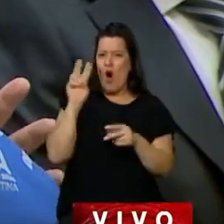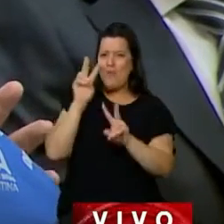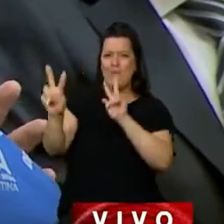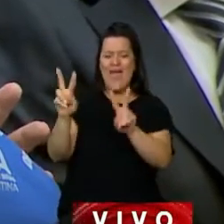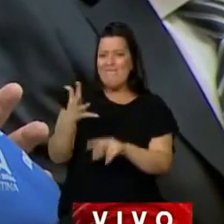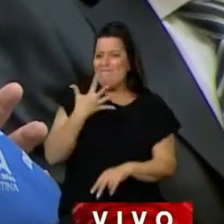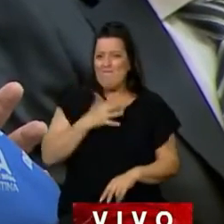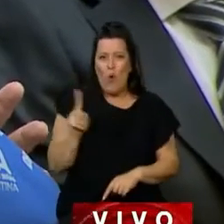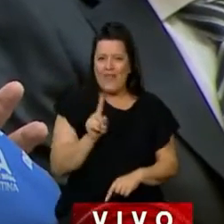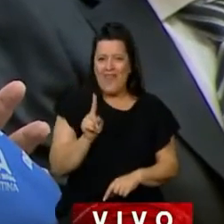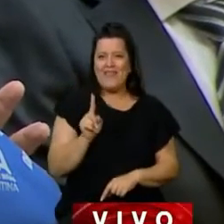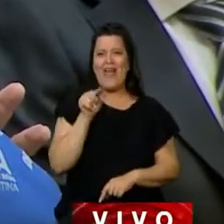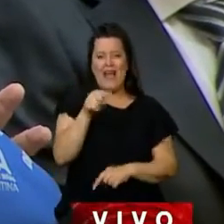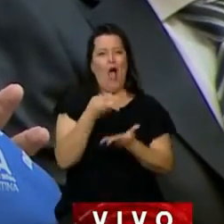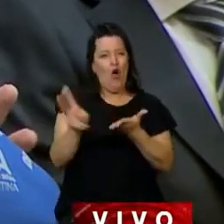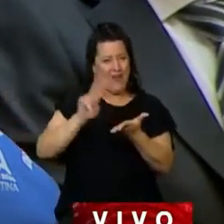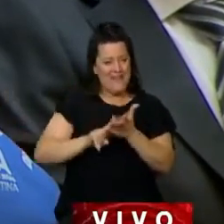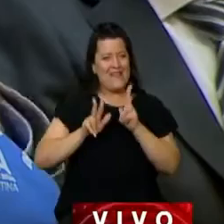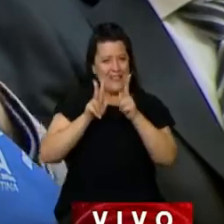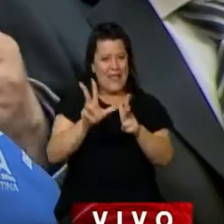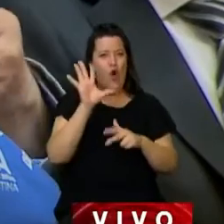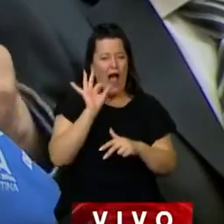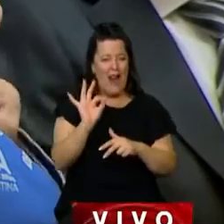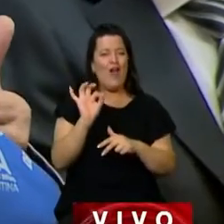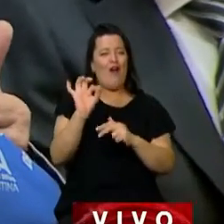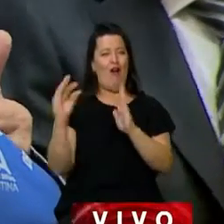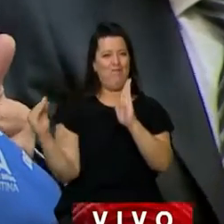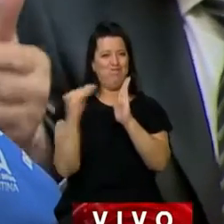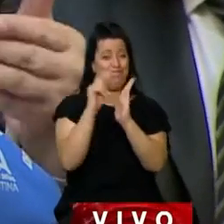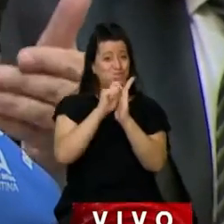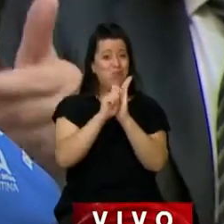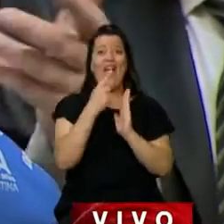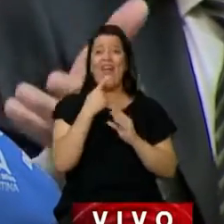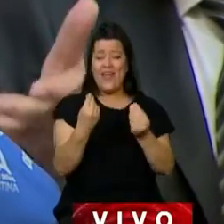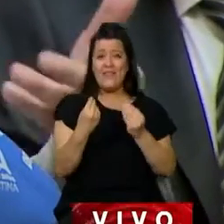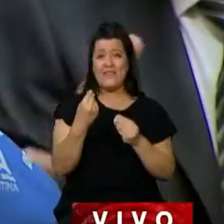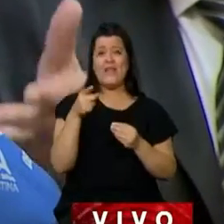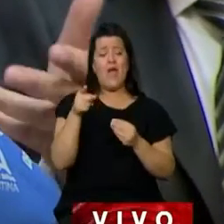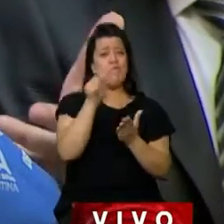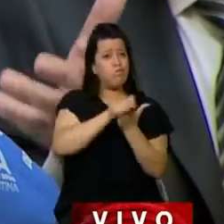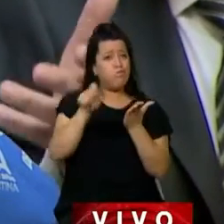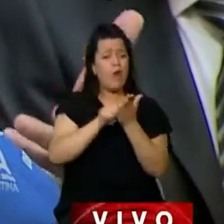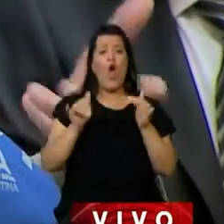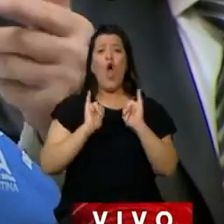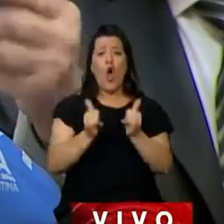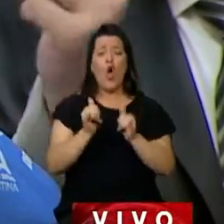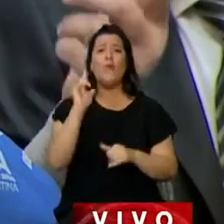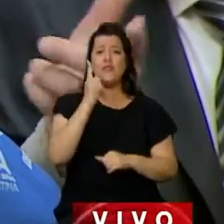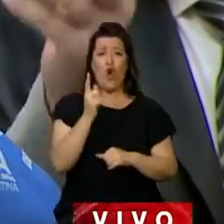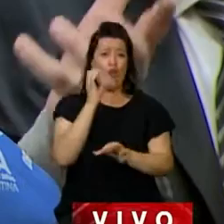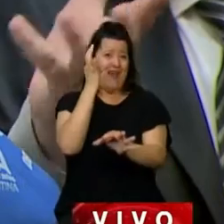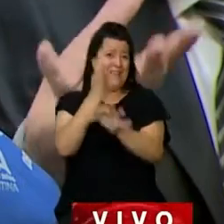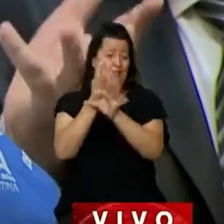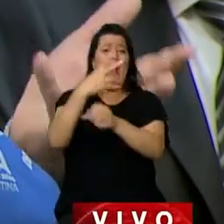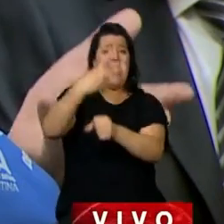comprender? A acá vuelvo a traer algo para señalar lo que está escrito, dice, una producción escrita de una joven sorda que está en el